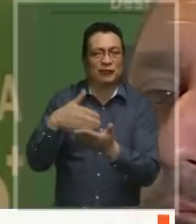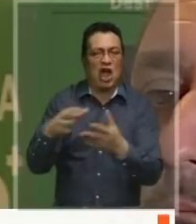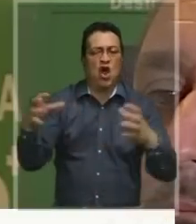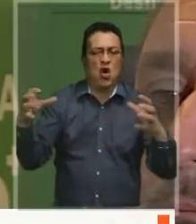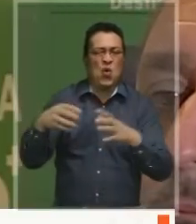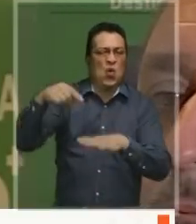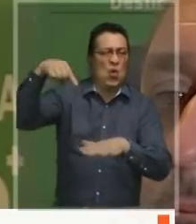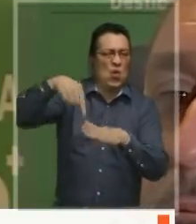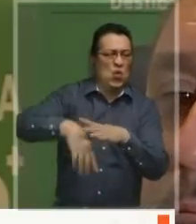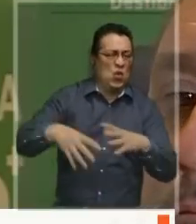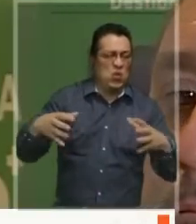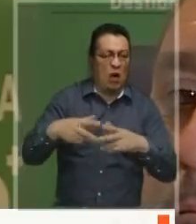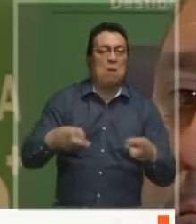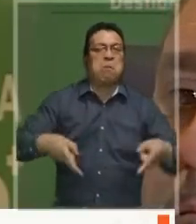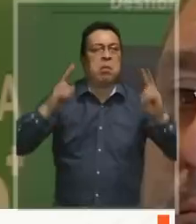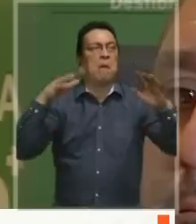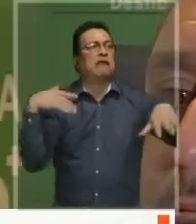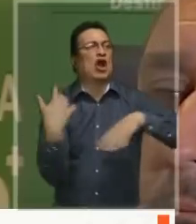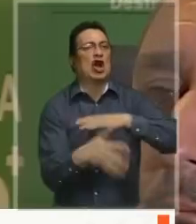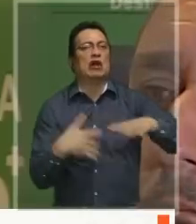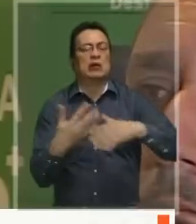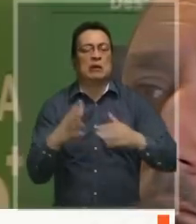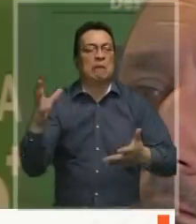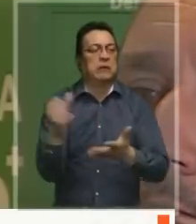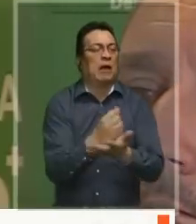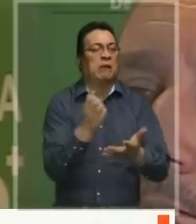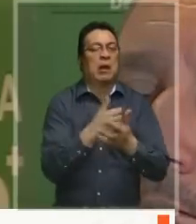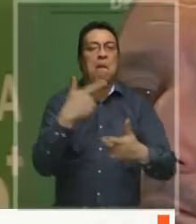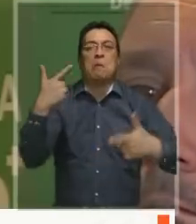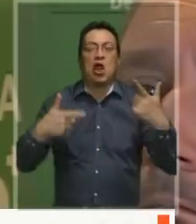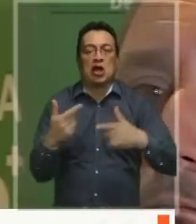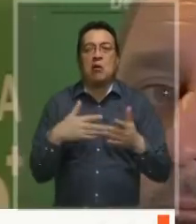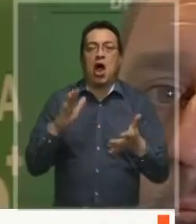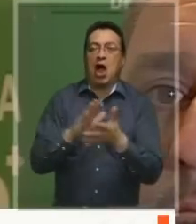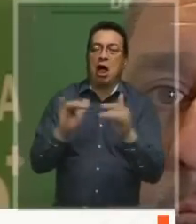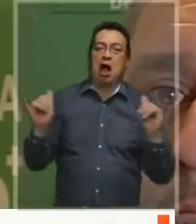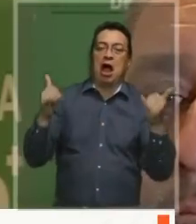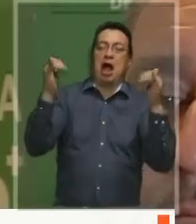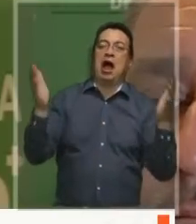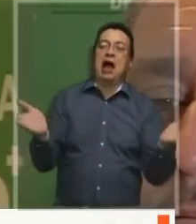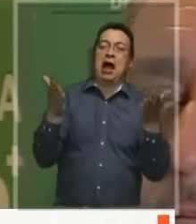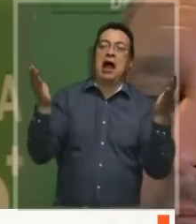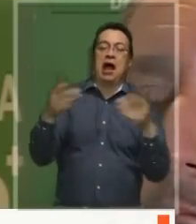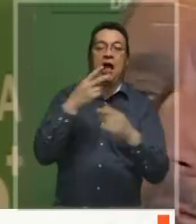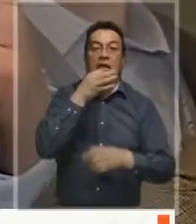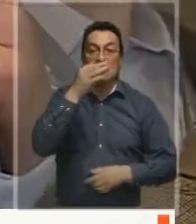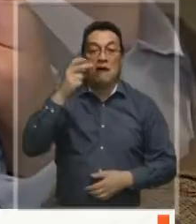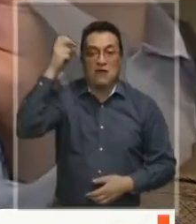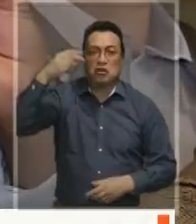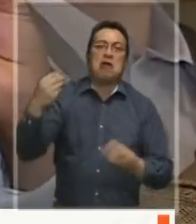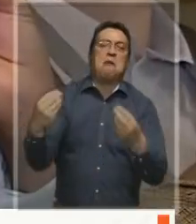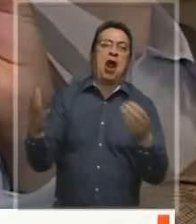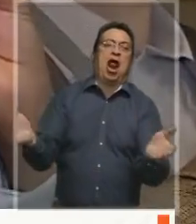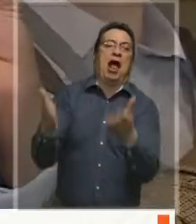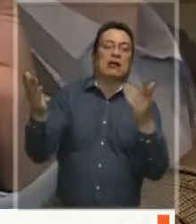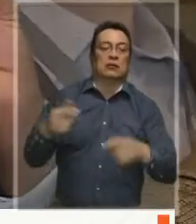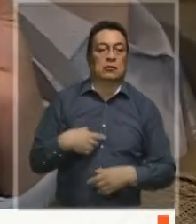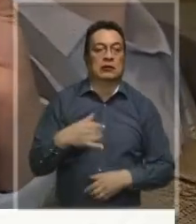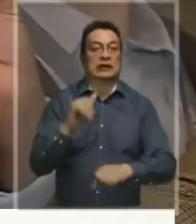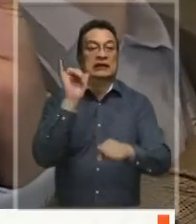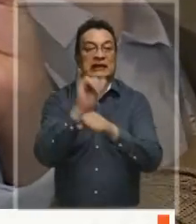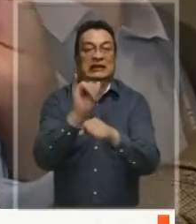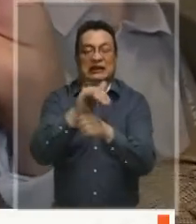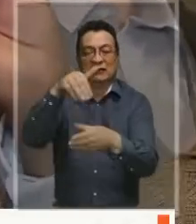valoran, validan la violencia como una forma de conseguir objetivos políticos, aplauden lo que ocurrió, por ejemplo, en Brasil. Me molesta que engañen a su